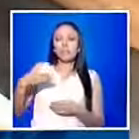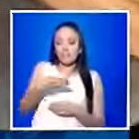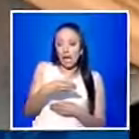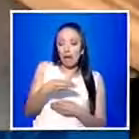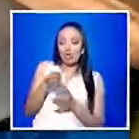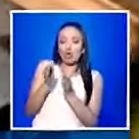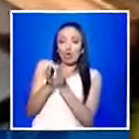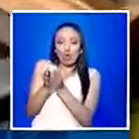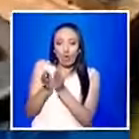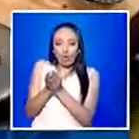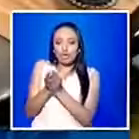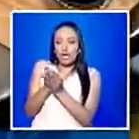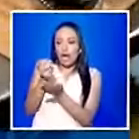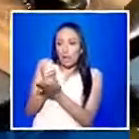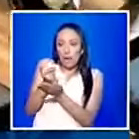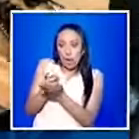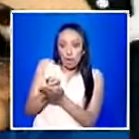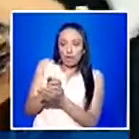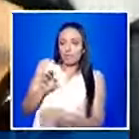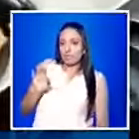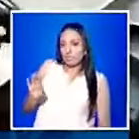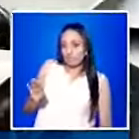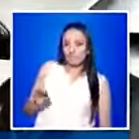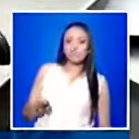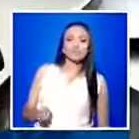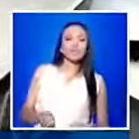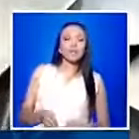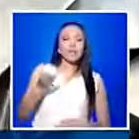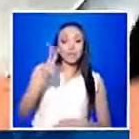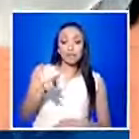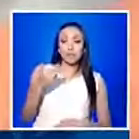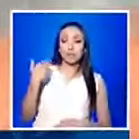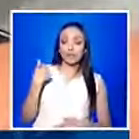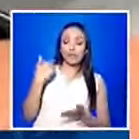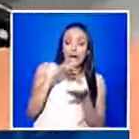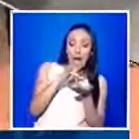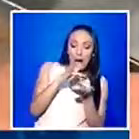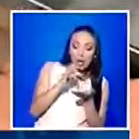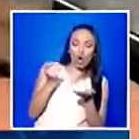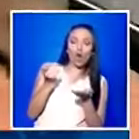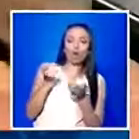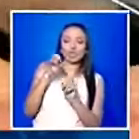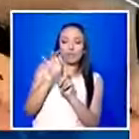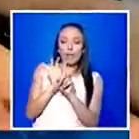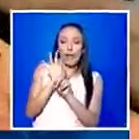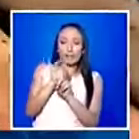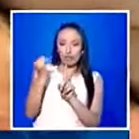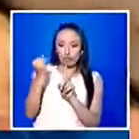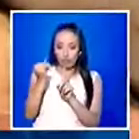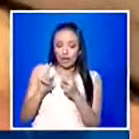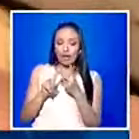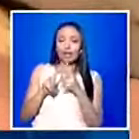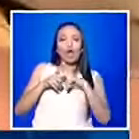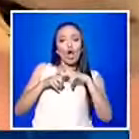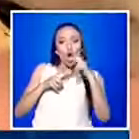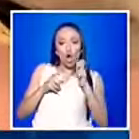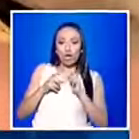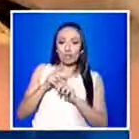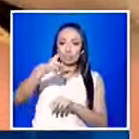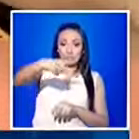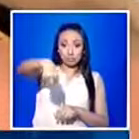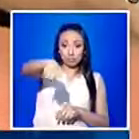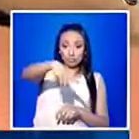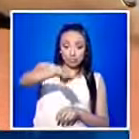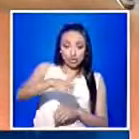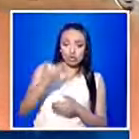vale 3.75. Adicional tenemos porciones de arroz, porciones de chifles, gaseosas. Todos estos encebollados vienen con